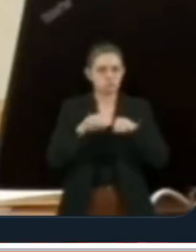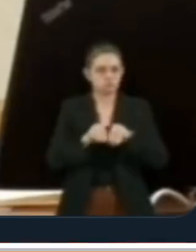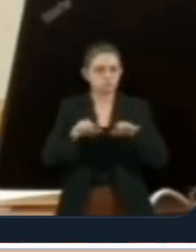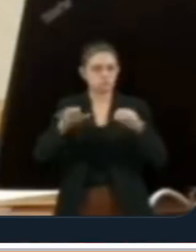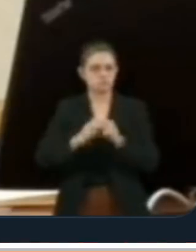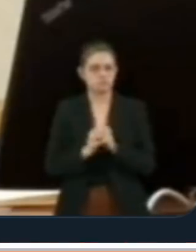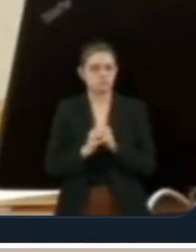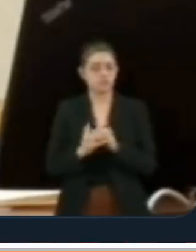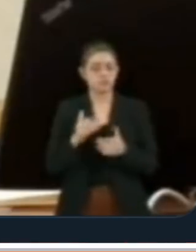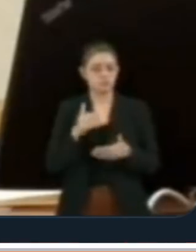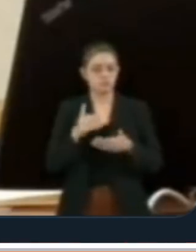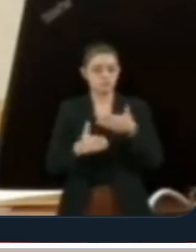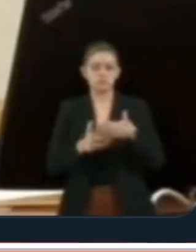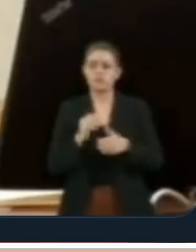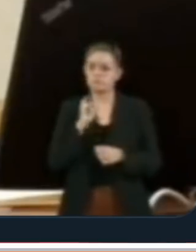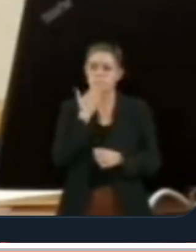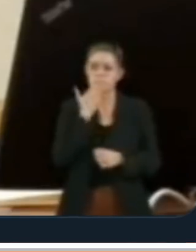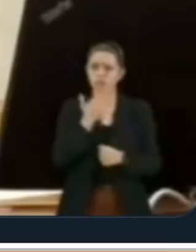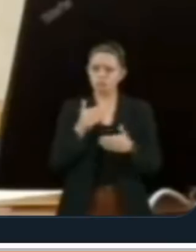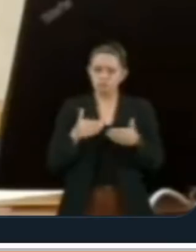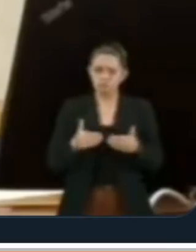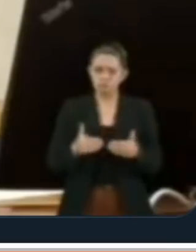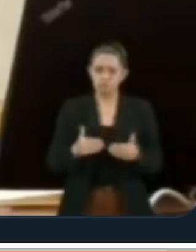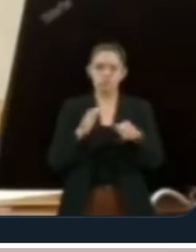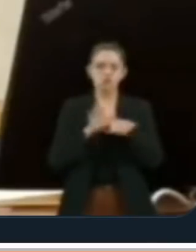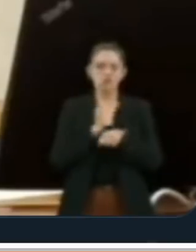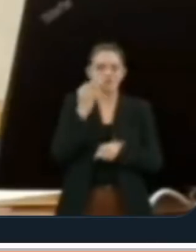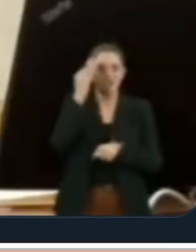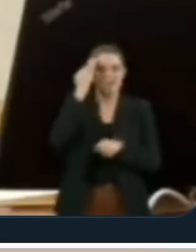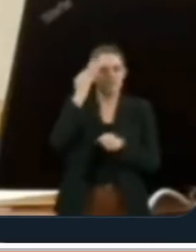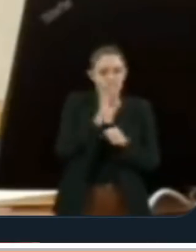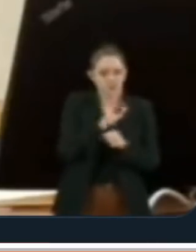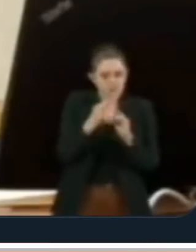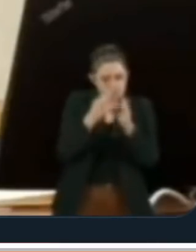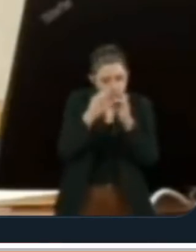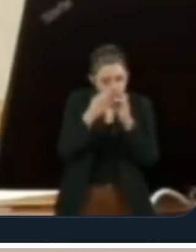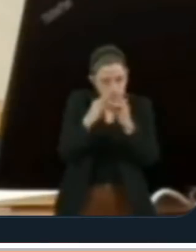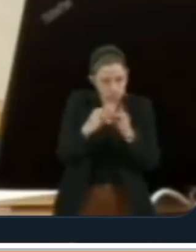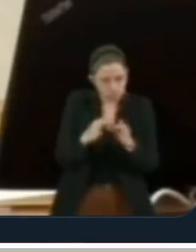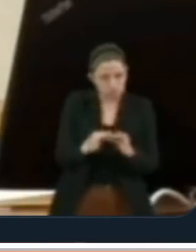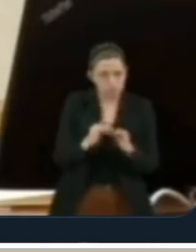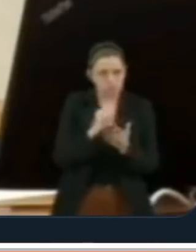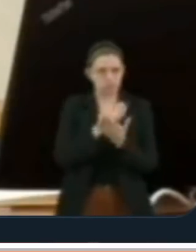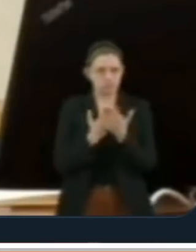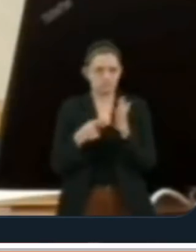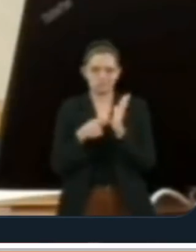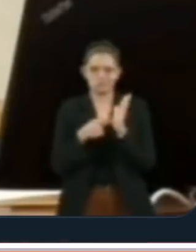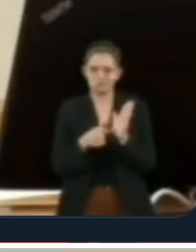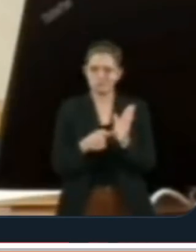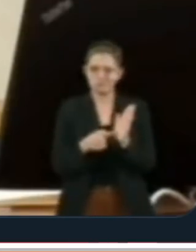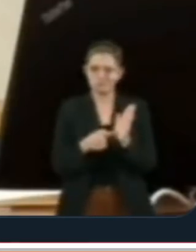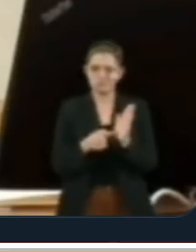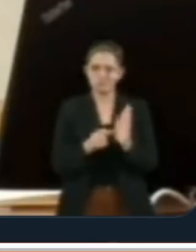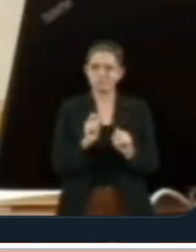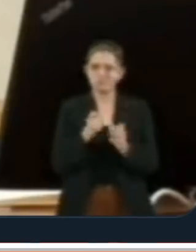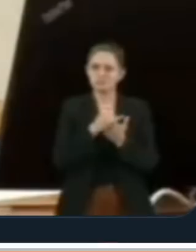mandato va y va muy bien, porque avanza en tiempo y forma, como lo evidencia este informe. Un